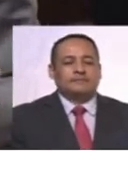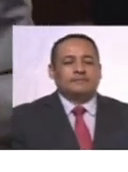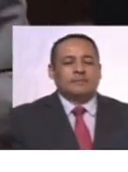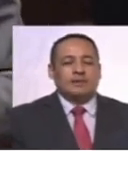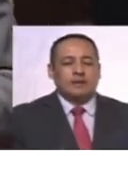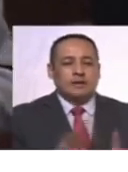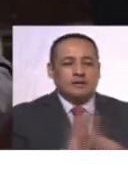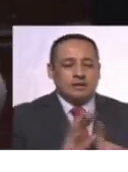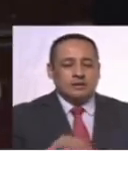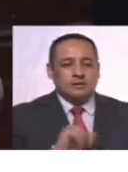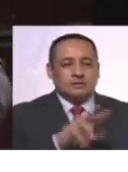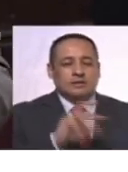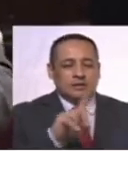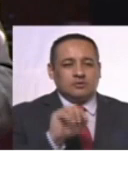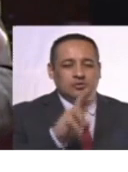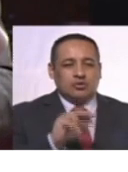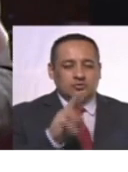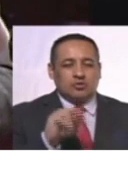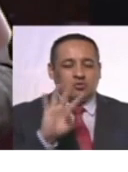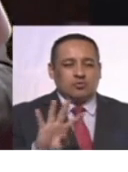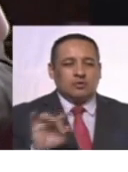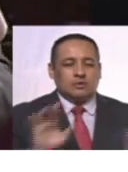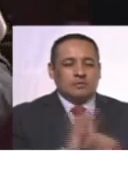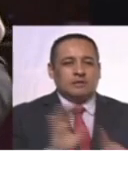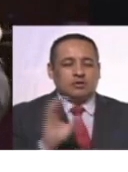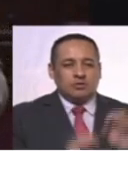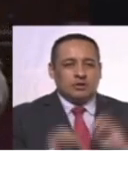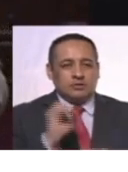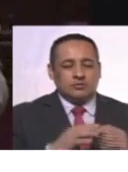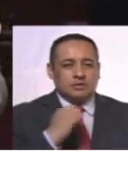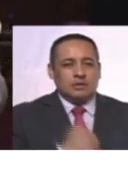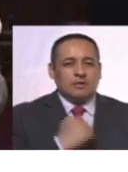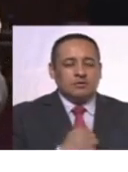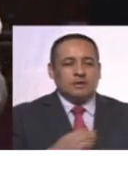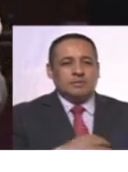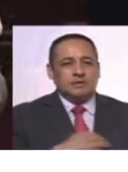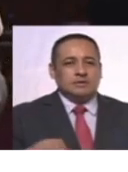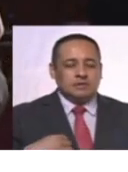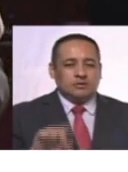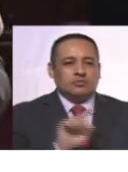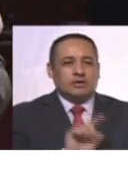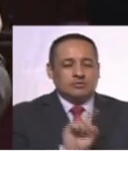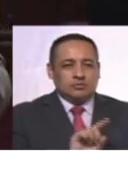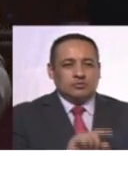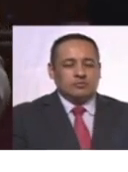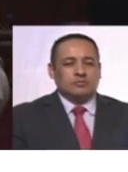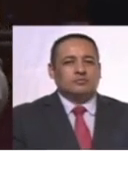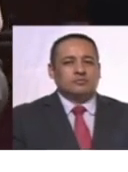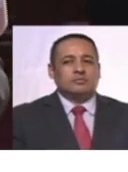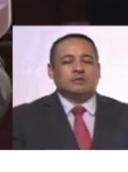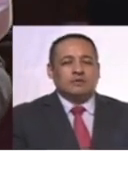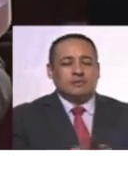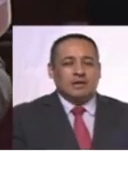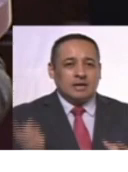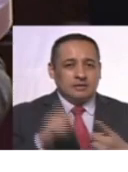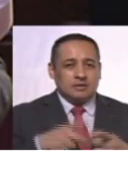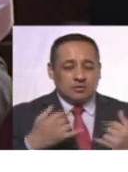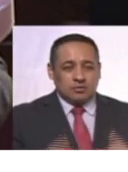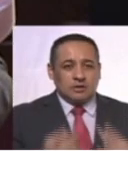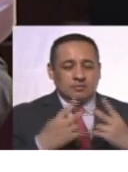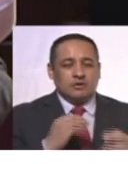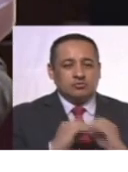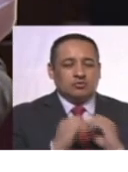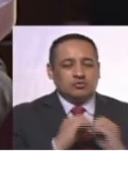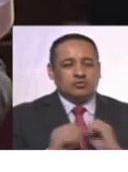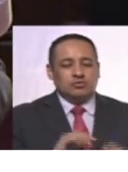la ley 31.224, Ley de Organización y Funciones del Ministerio de Educación. Hasta el momento no se ha